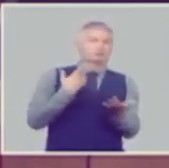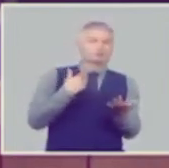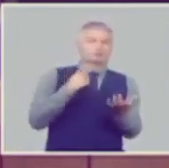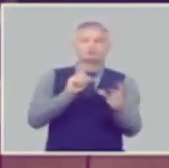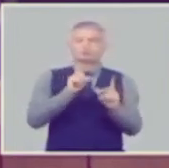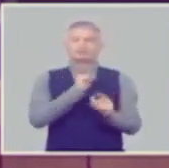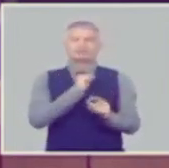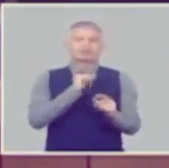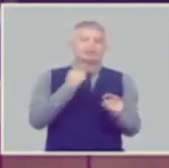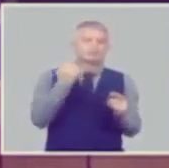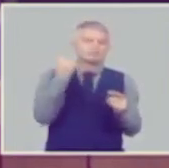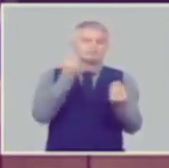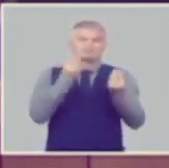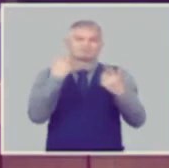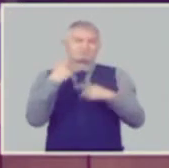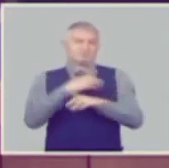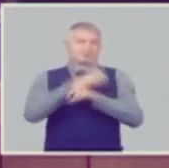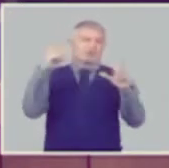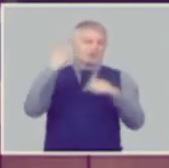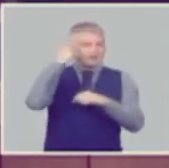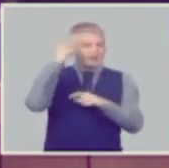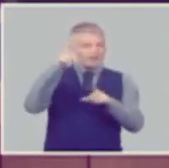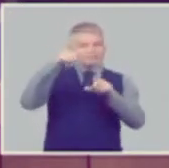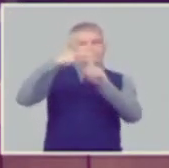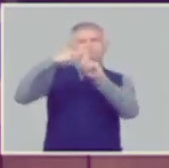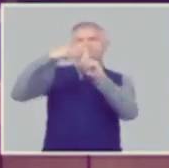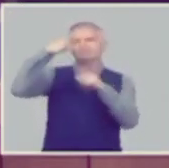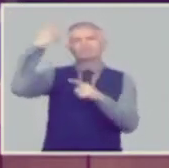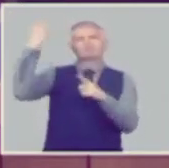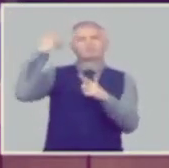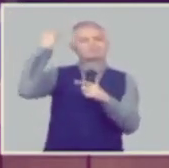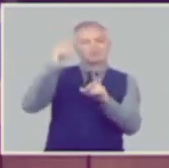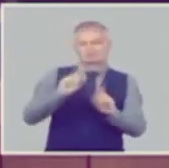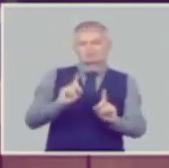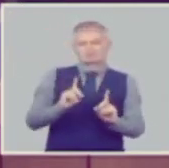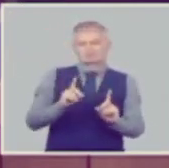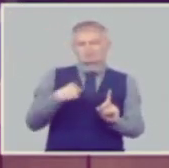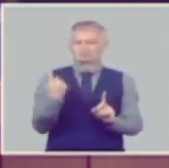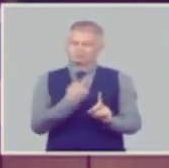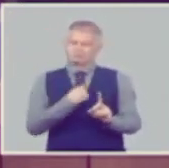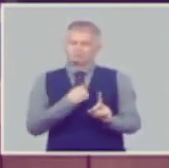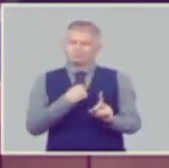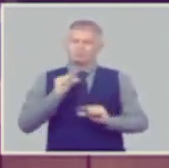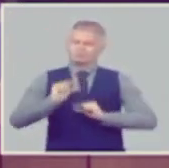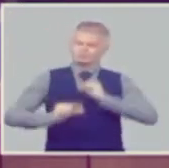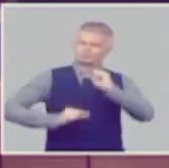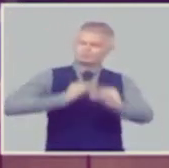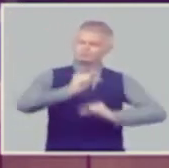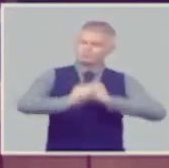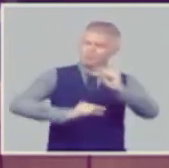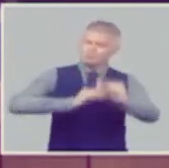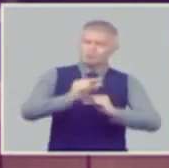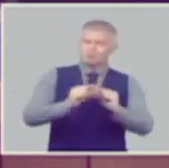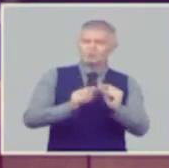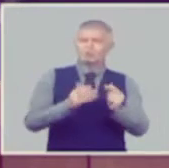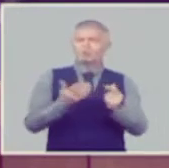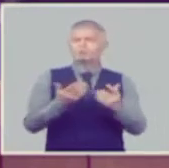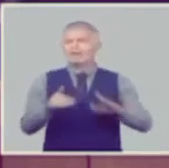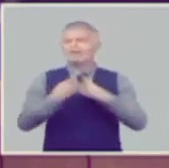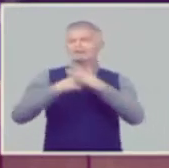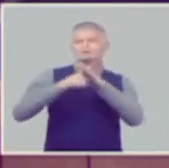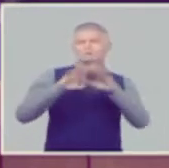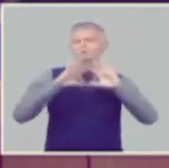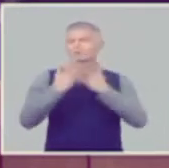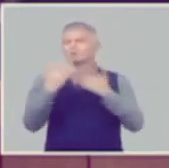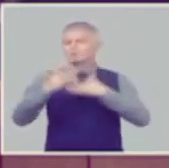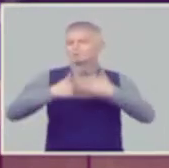cuanto desmovilizaría las acciones que deben mantenerse en el tiempo, vamos pasando todas las pruebas de la pandemia gracias al